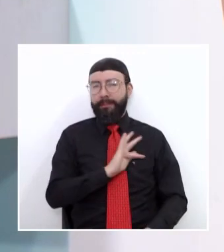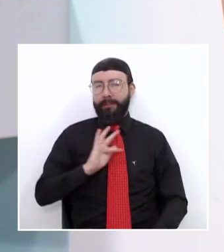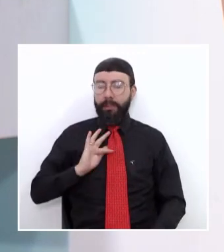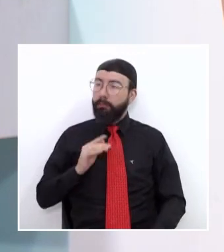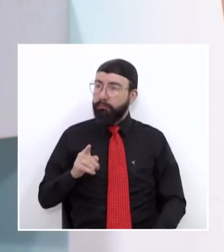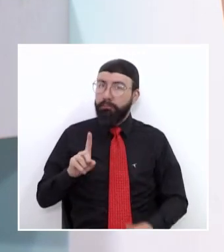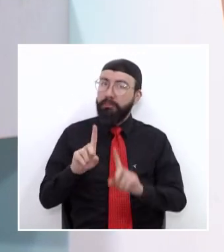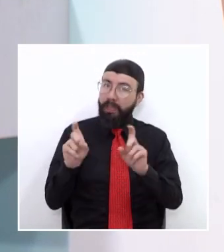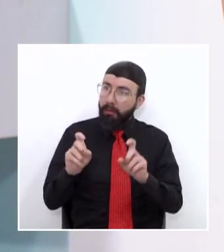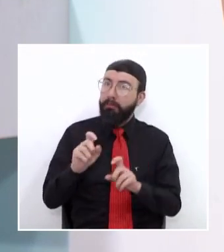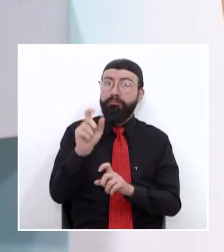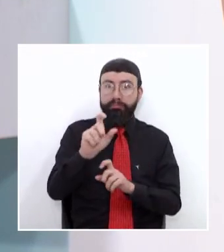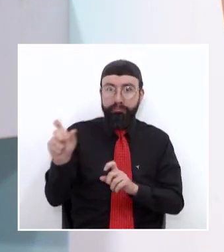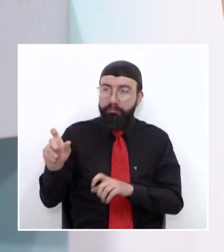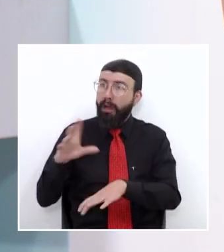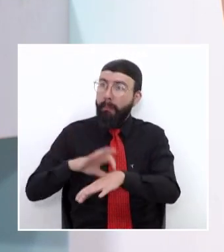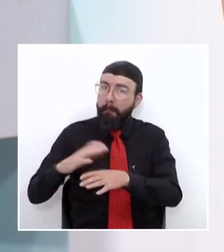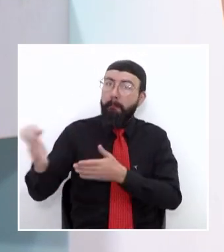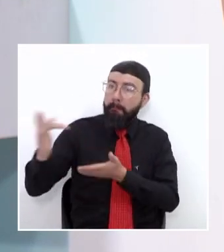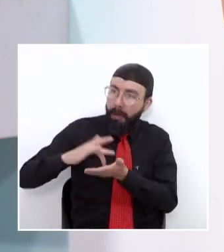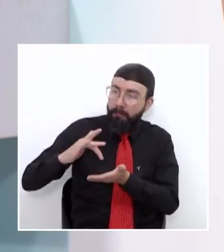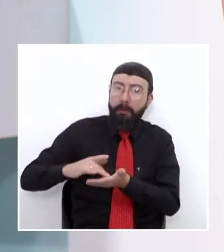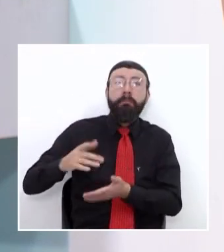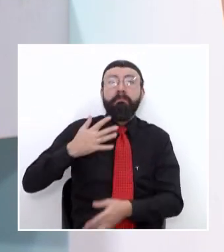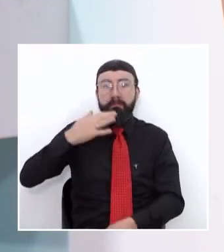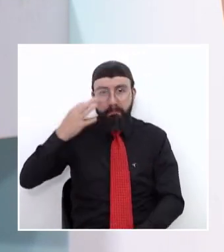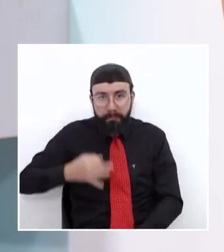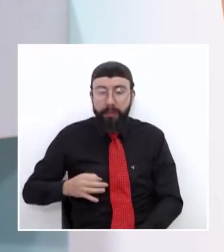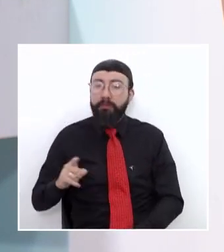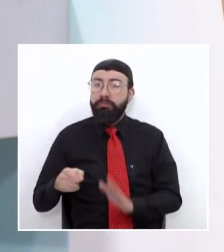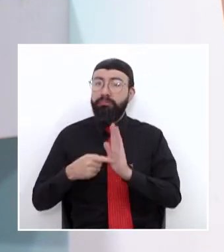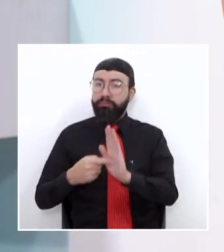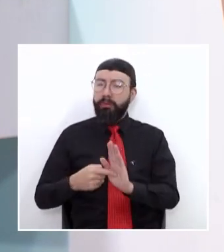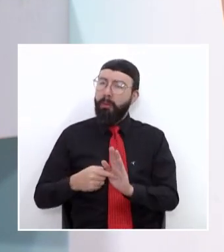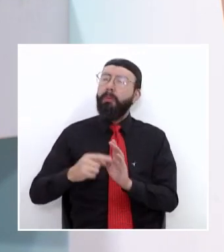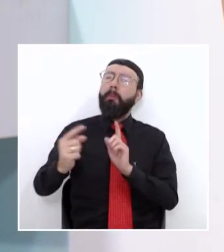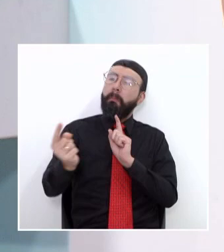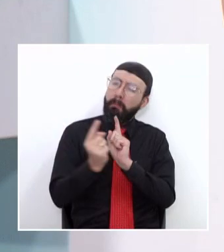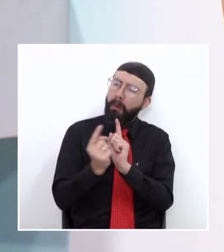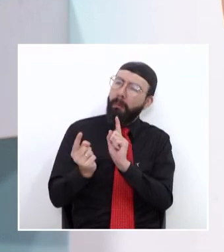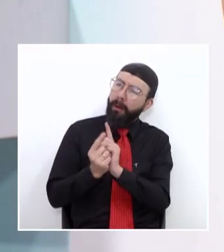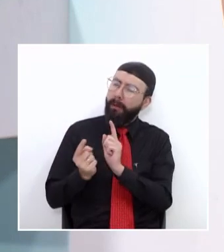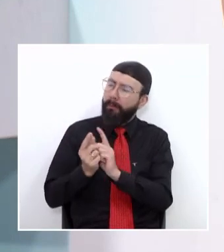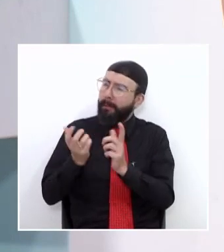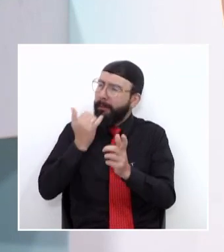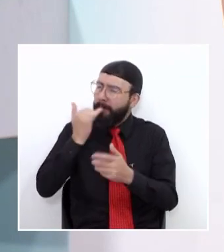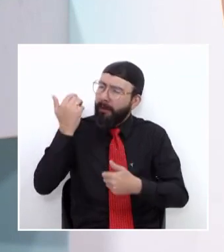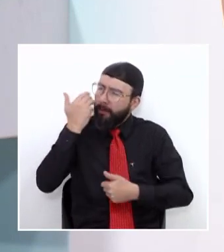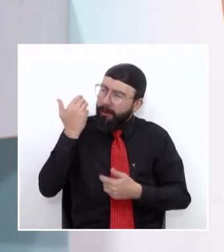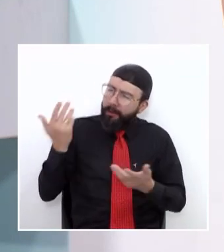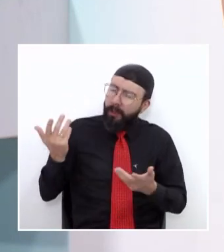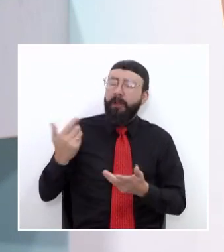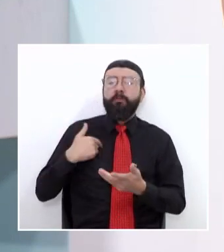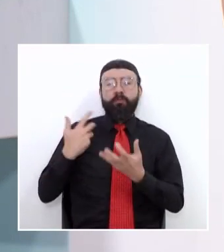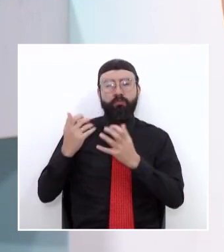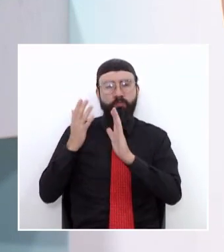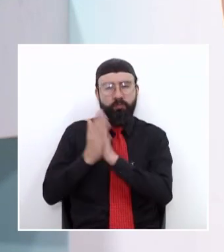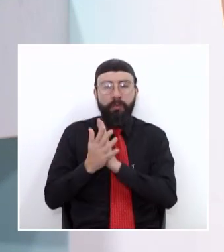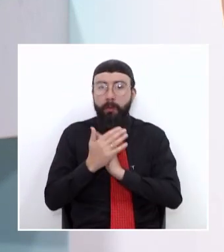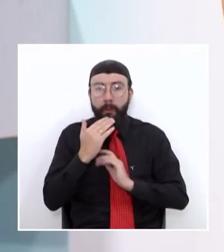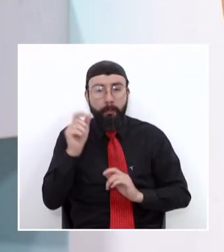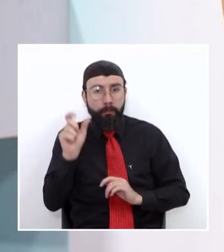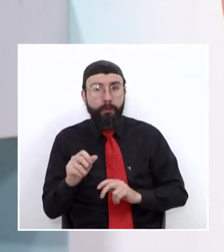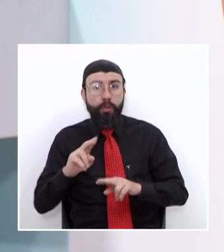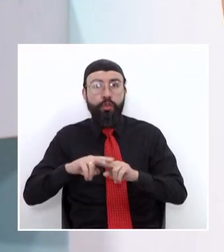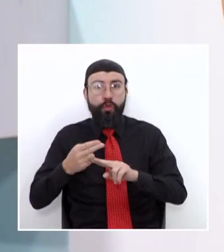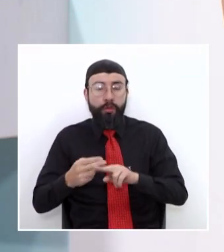clínicos también, para que ustedes vean que esto es real. Lo que estamos viendo en consulta es lo que le estamos contando a ustedes. Yo les voy a contar el caso clínico de una sobrina